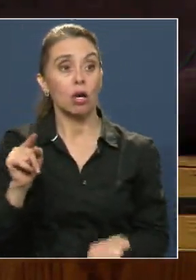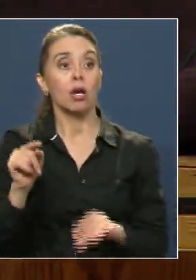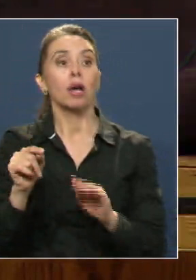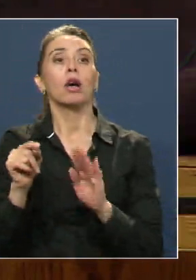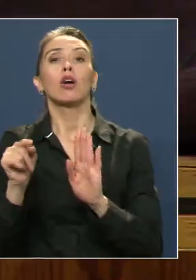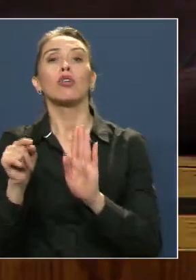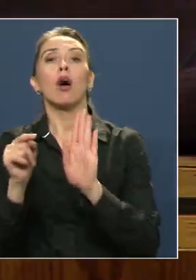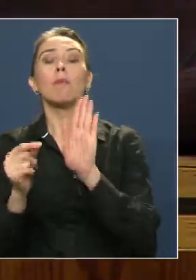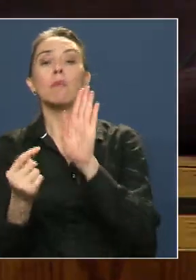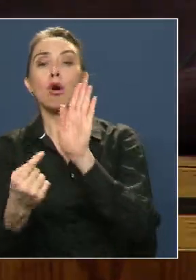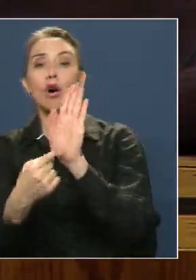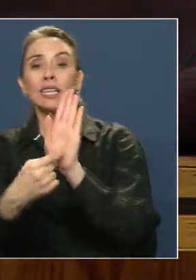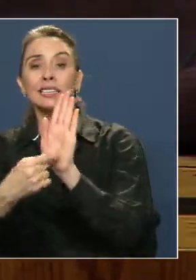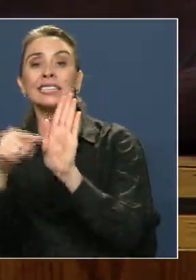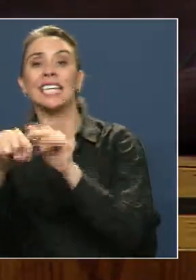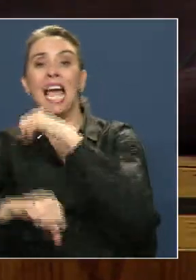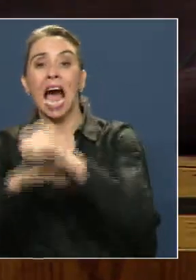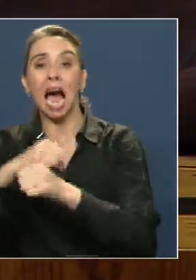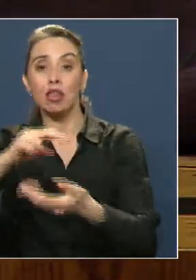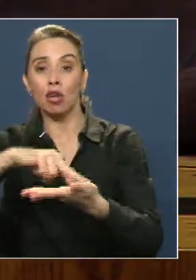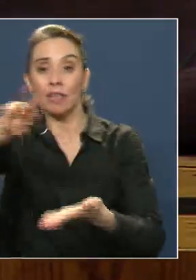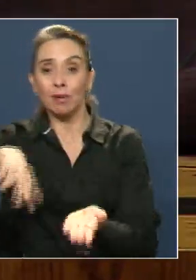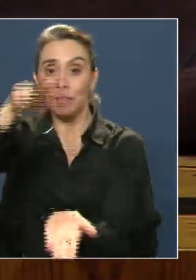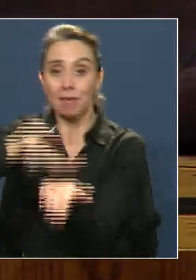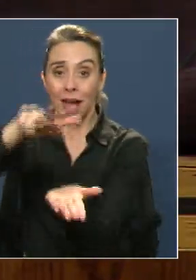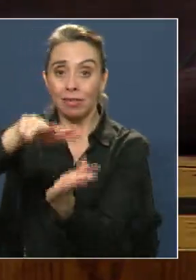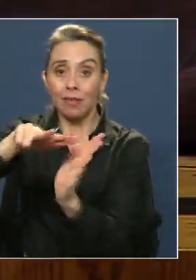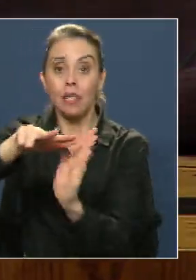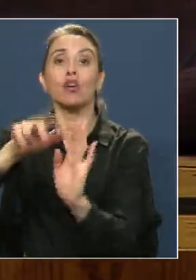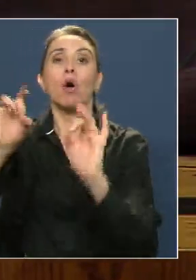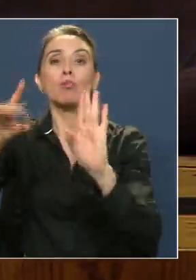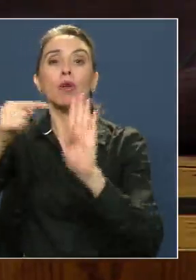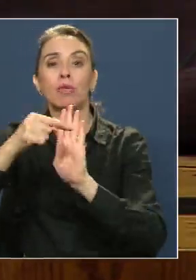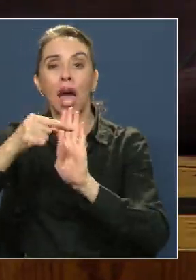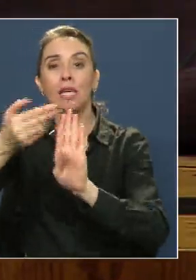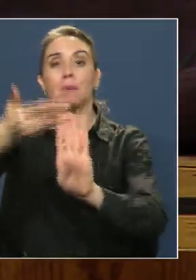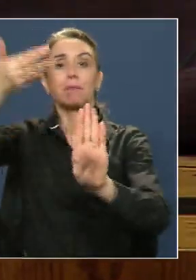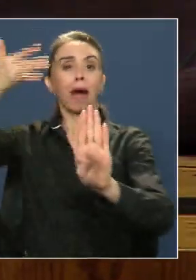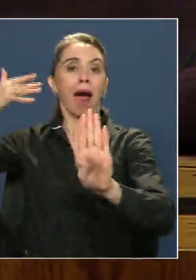de retroactividad, tampoco establece